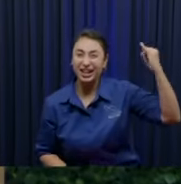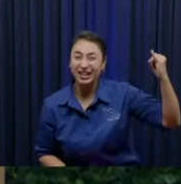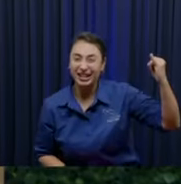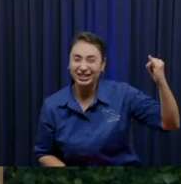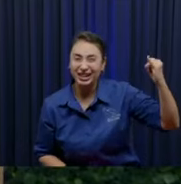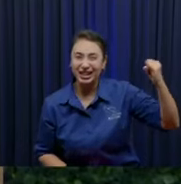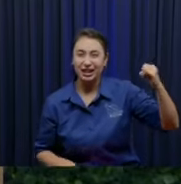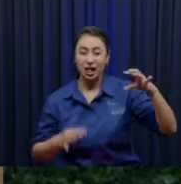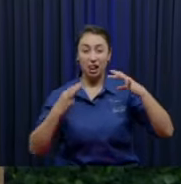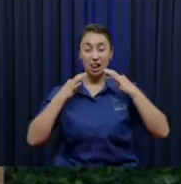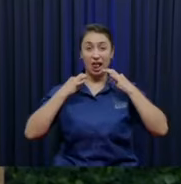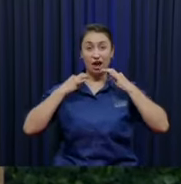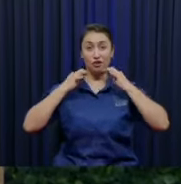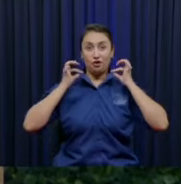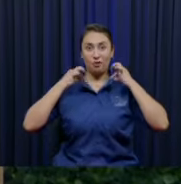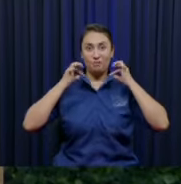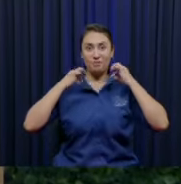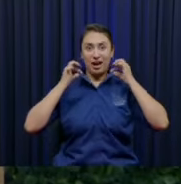lumínica.